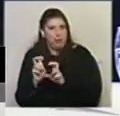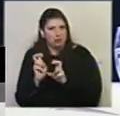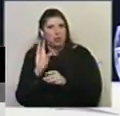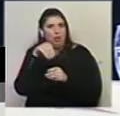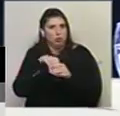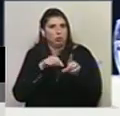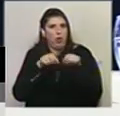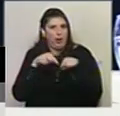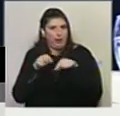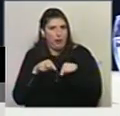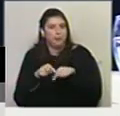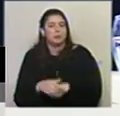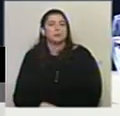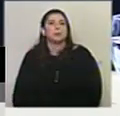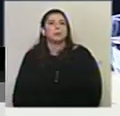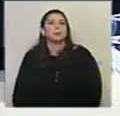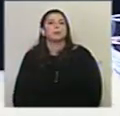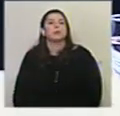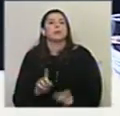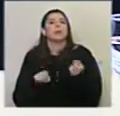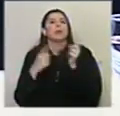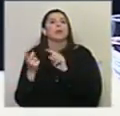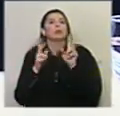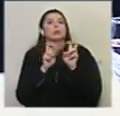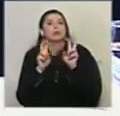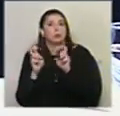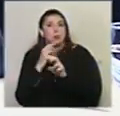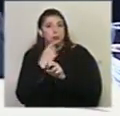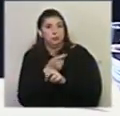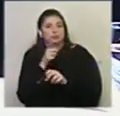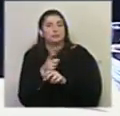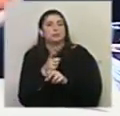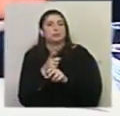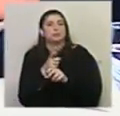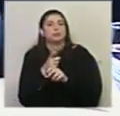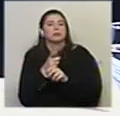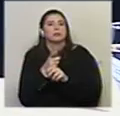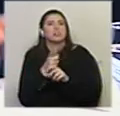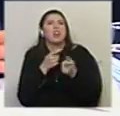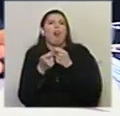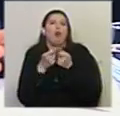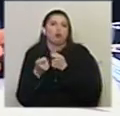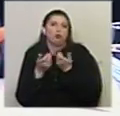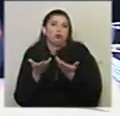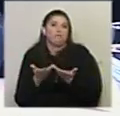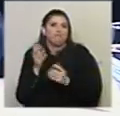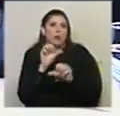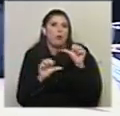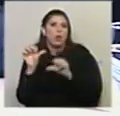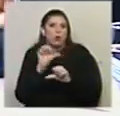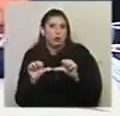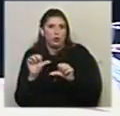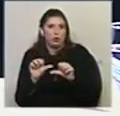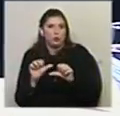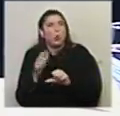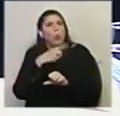que también lo introdujo Fernando Galeano y parece ser la piedra angular, ¿no? El negocio, los laboratorios. ¿Ustedes